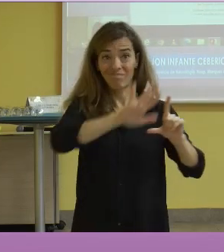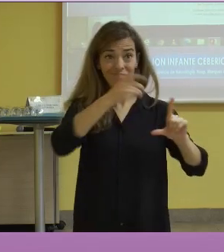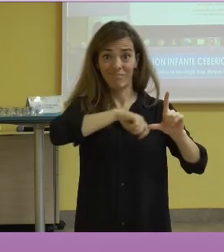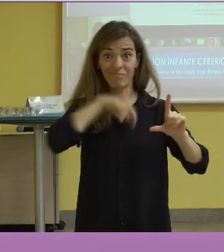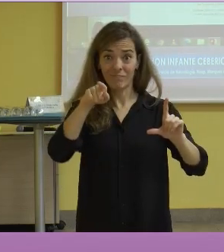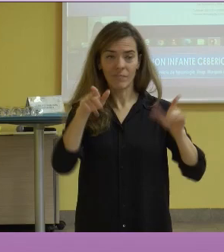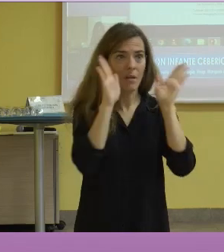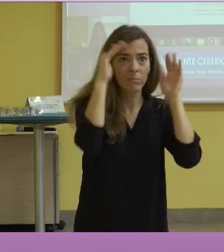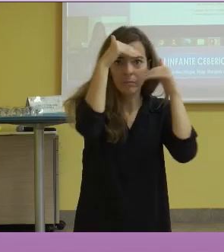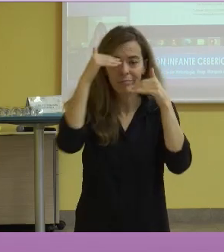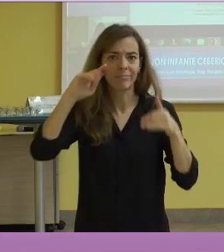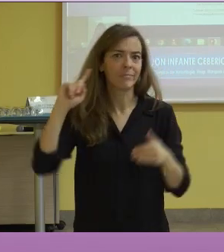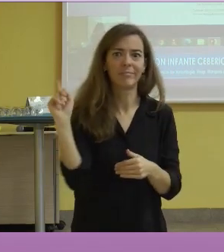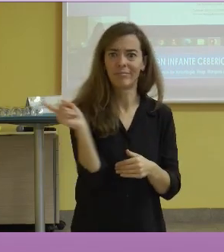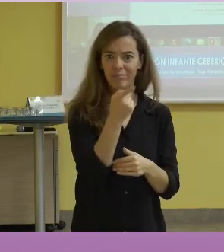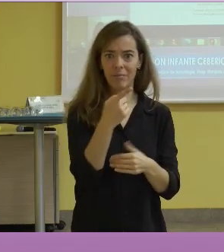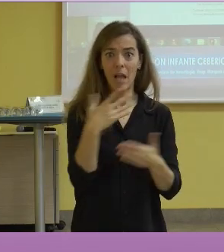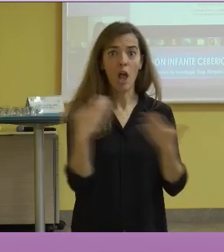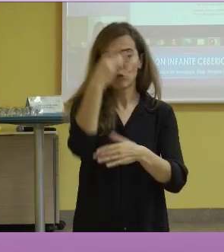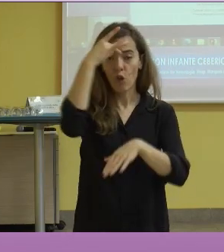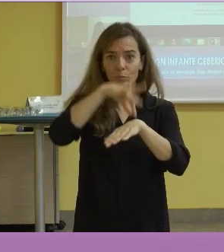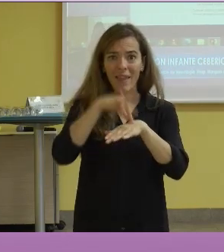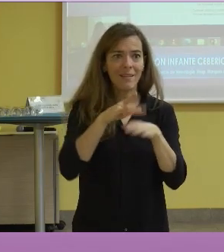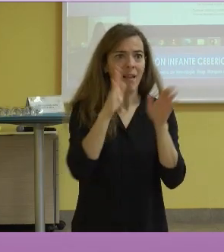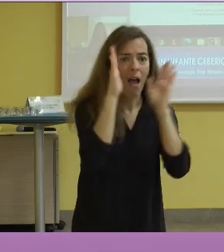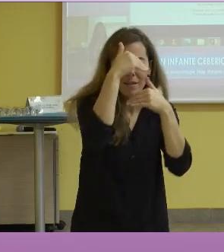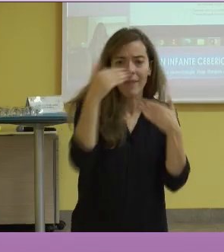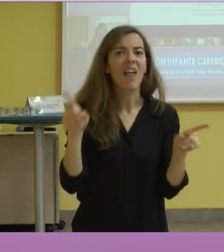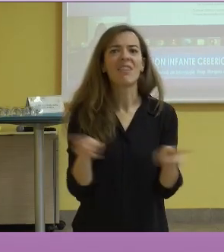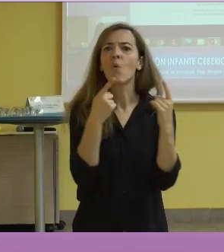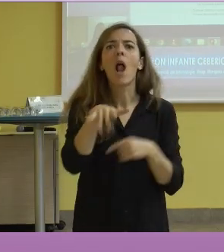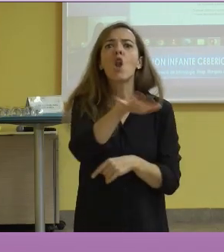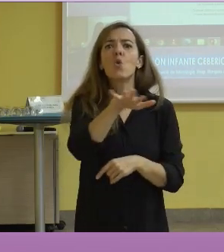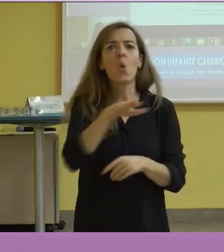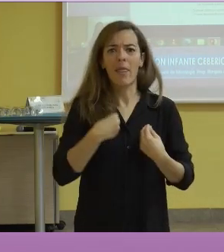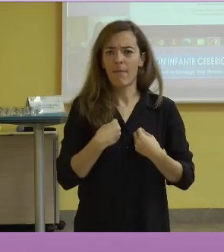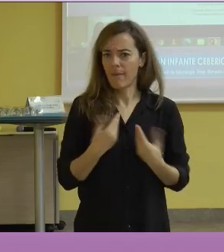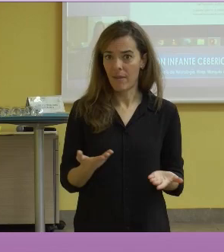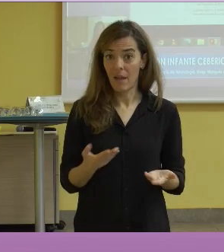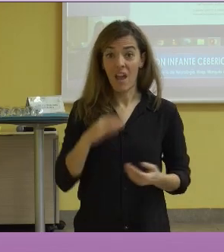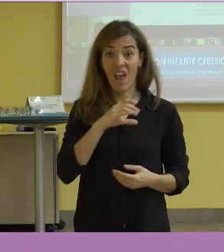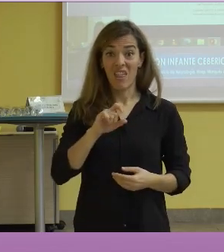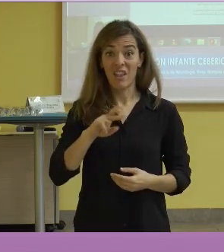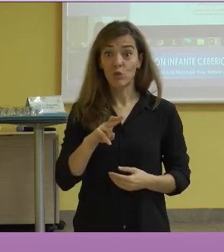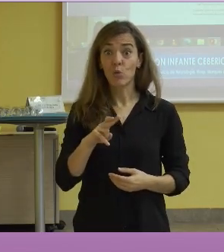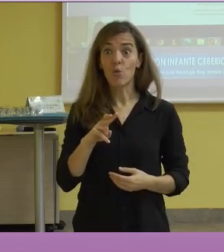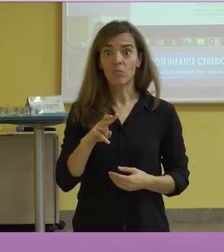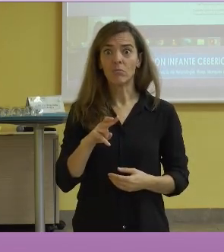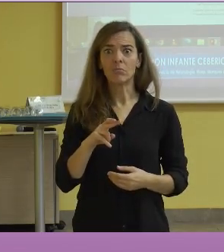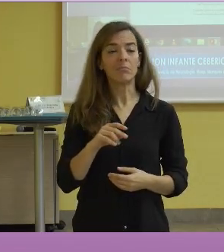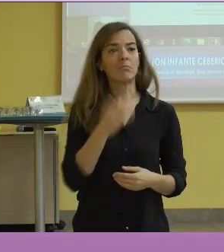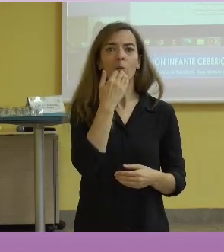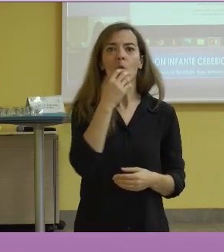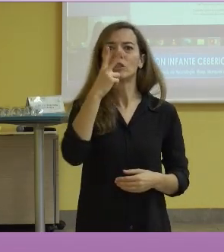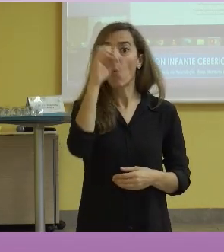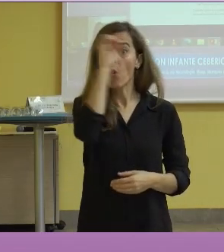y atender a todos los pacientes en igualdad de condiciones independientemente de su lugar de residencia. Los CESUR recibimos pacientes para segunda opinión